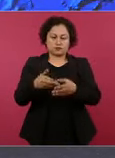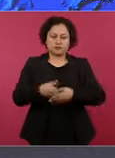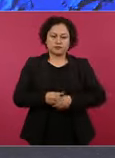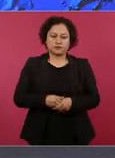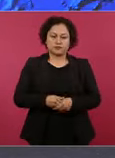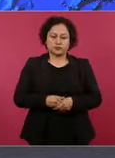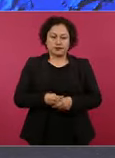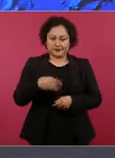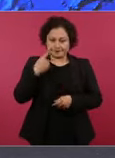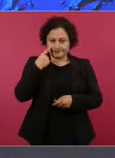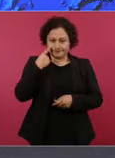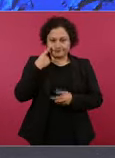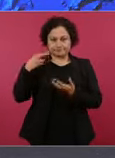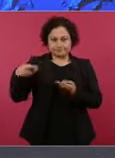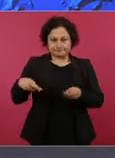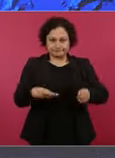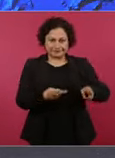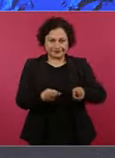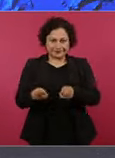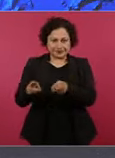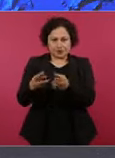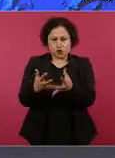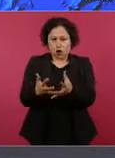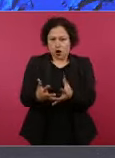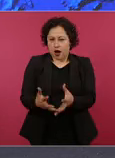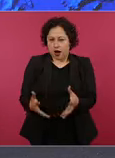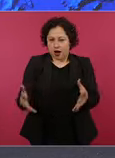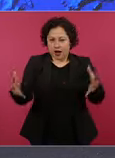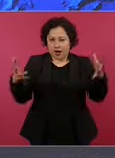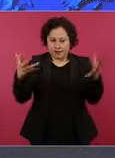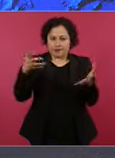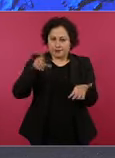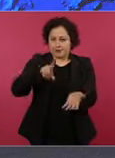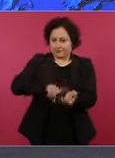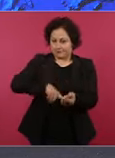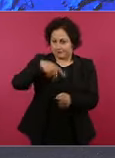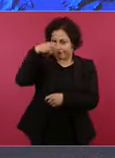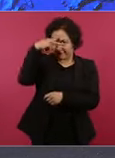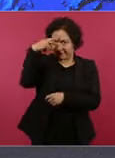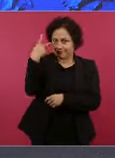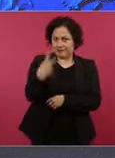Aquí están los ríos más grandes de México.